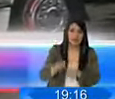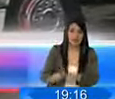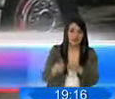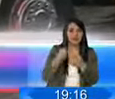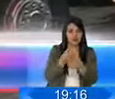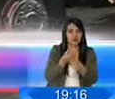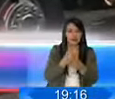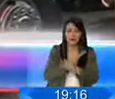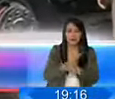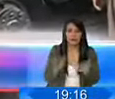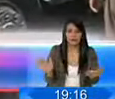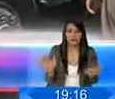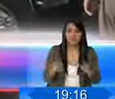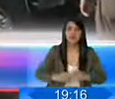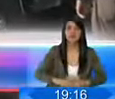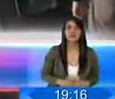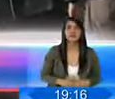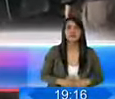detalles.